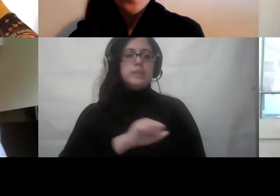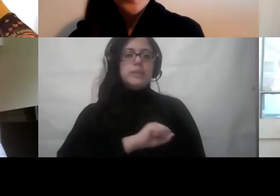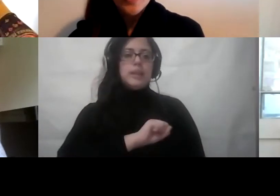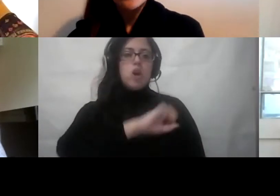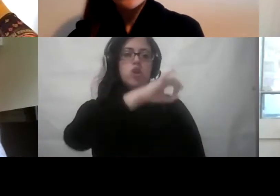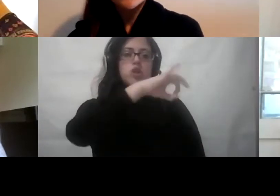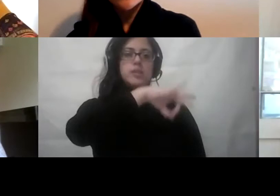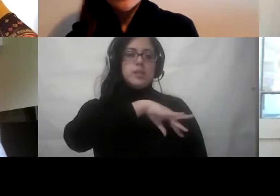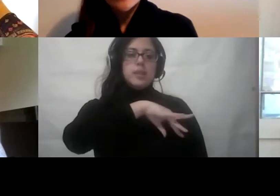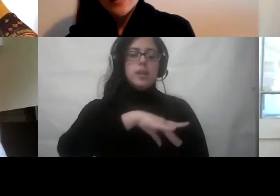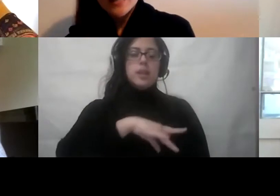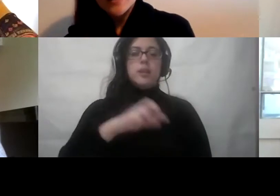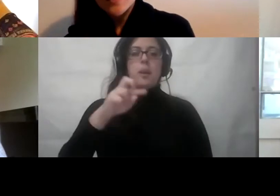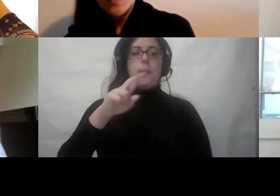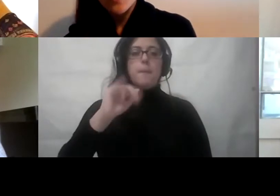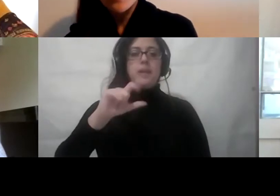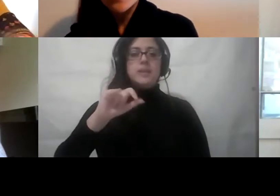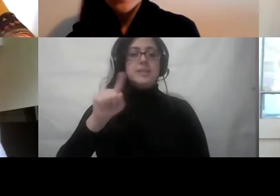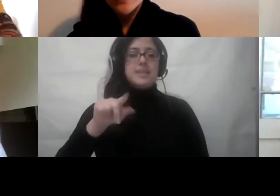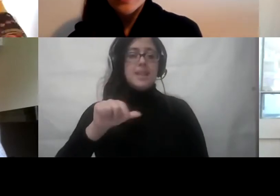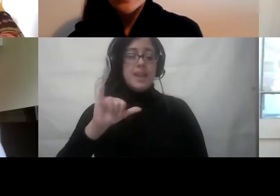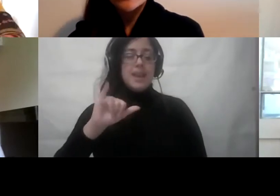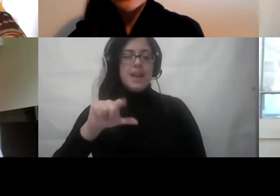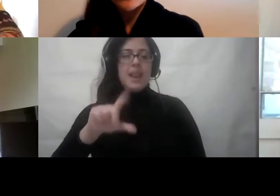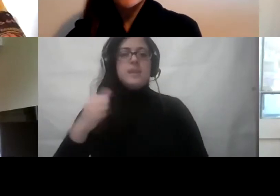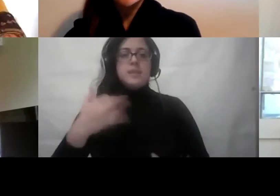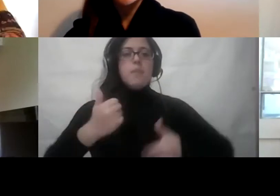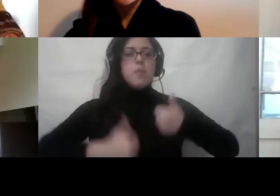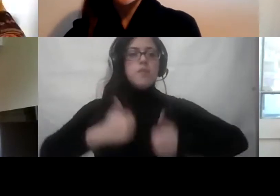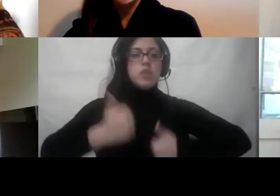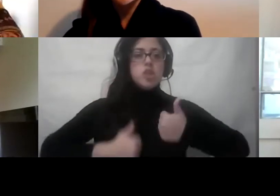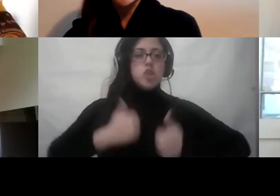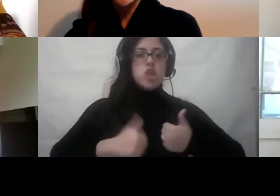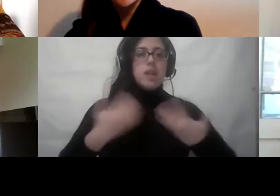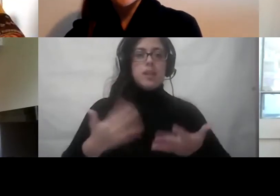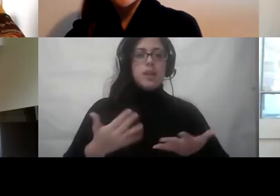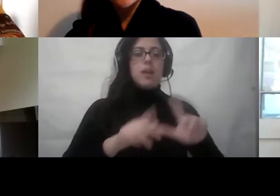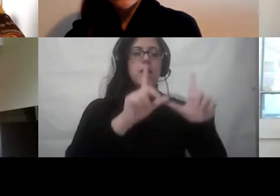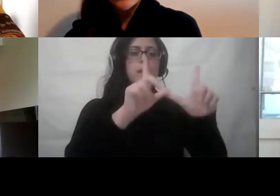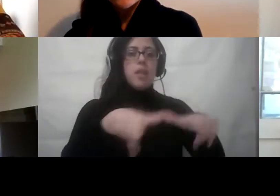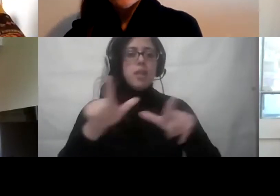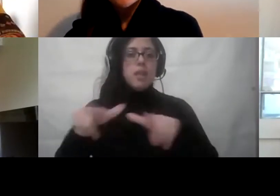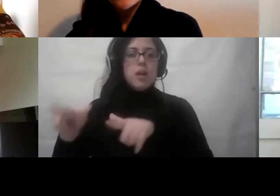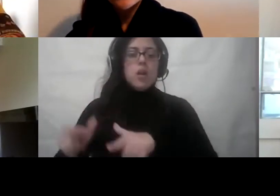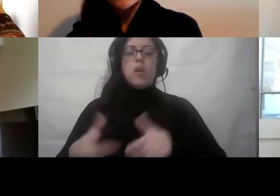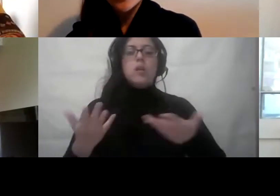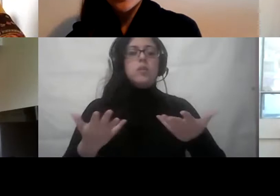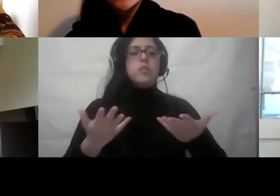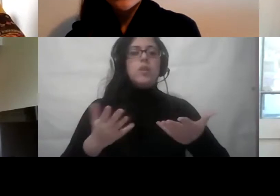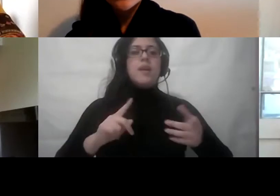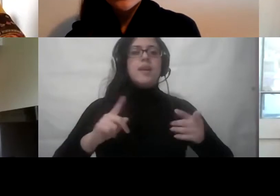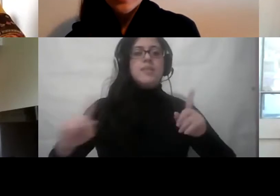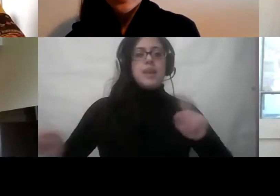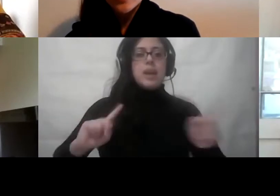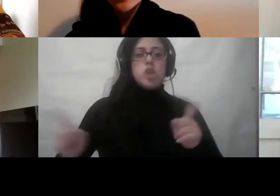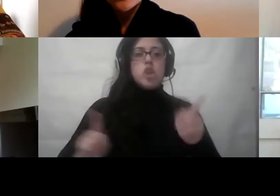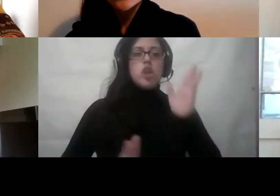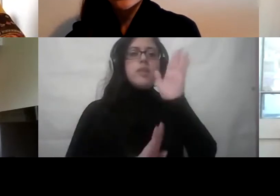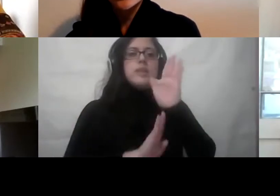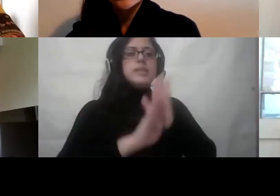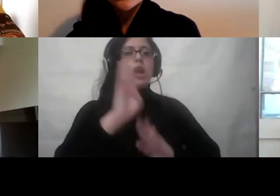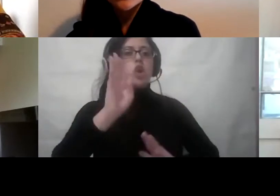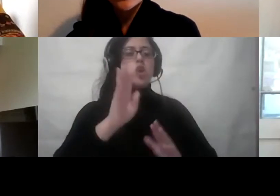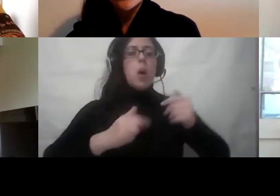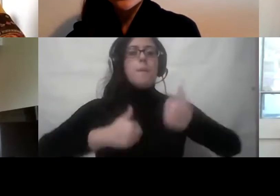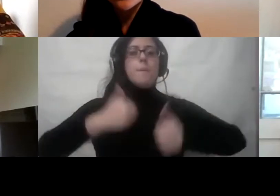Chile. Priscila Cárdenas es profesional del área de gestión y desarrollo profesional del Liceo Bicentenario